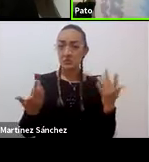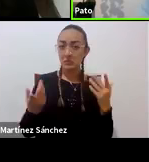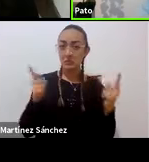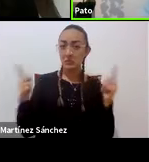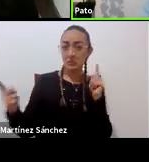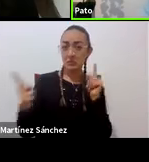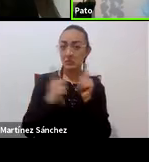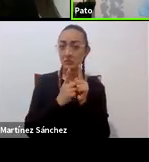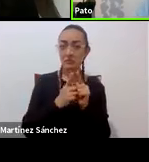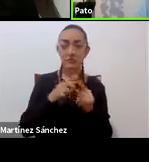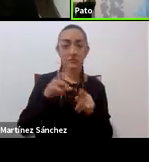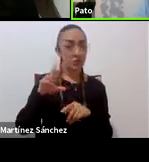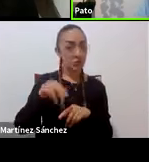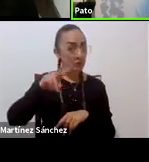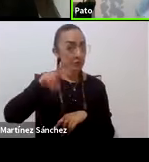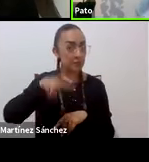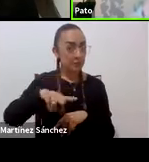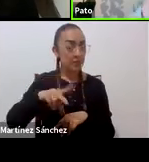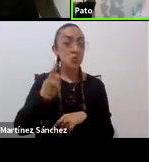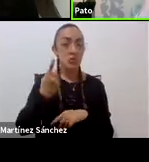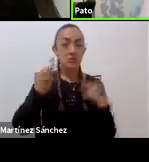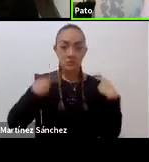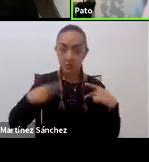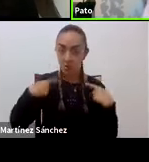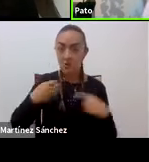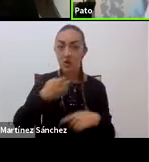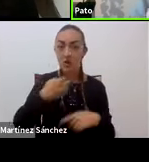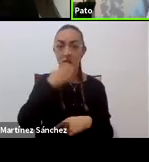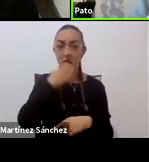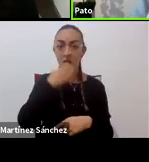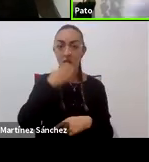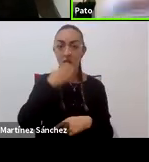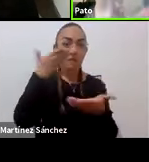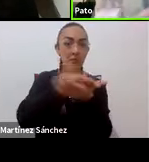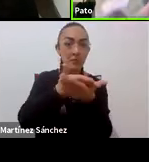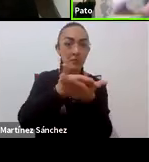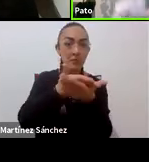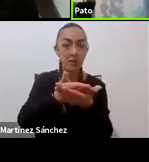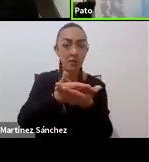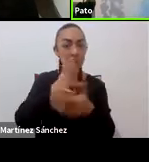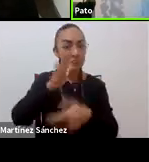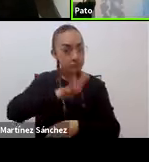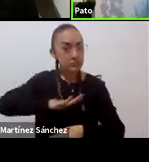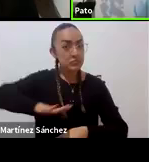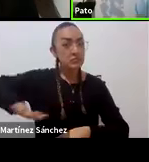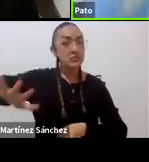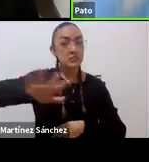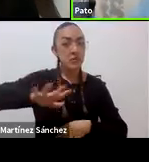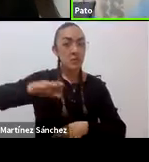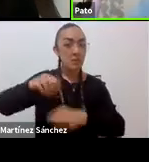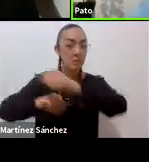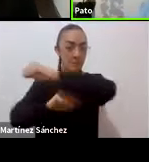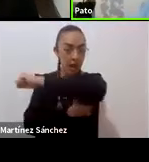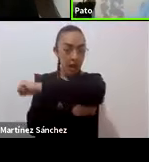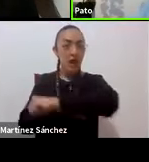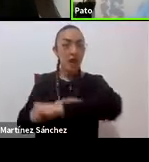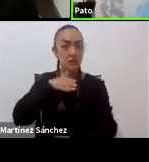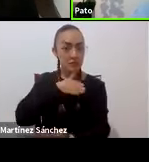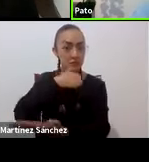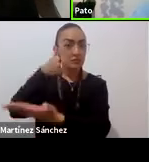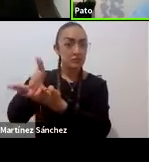Es un servidor público que va a la escuela. Es un servidor público que está en el corazón del barrio atendiendo un pilar 24